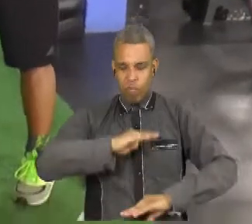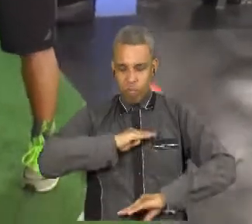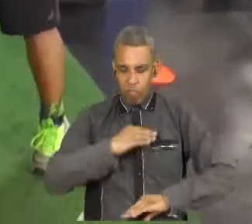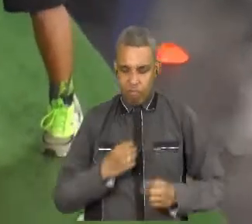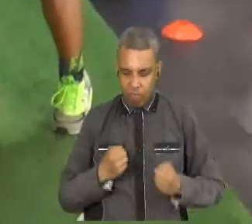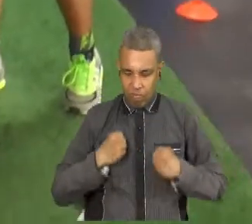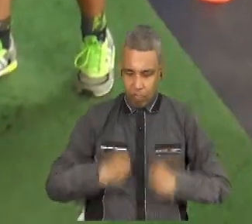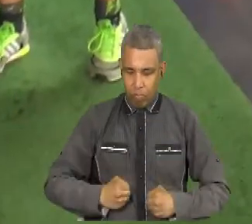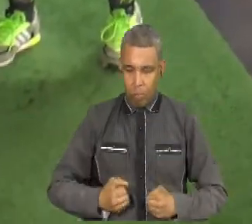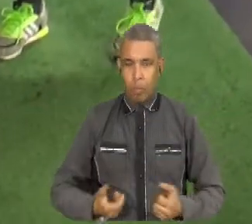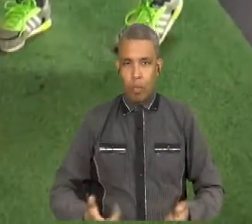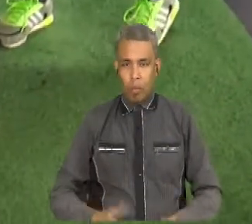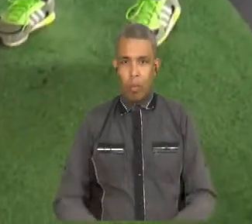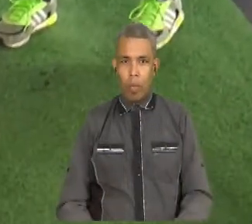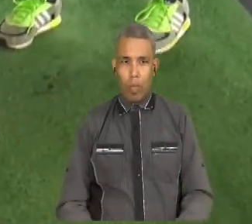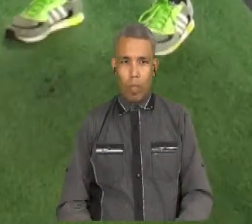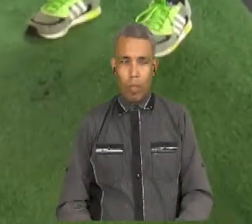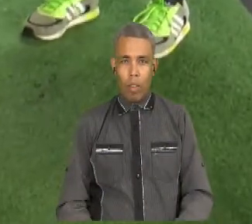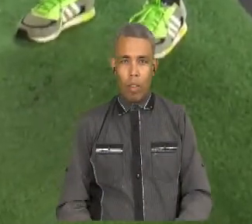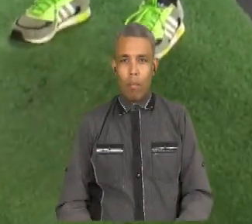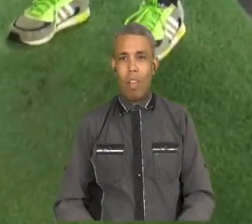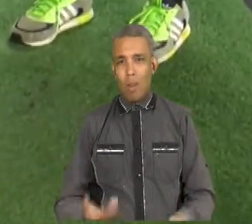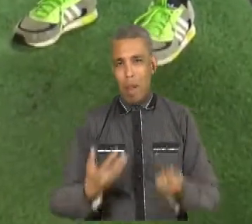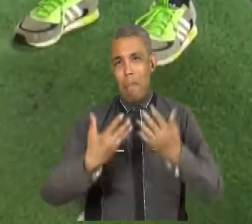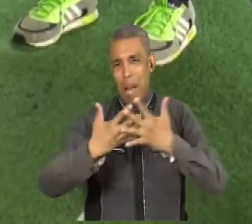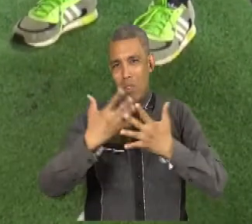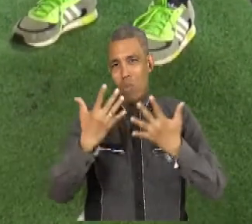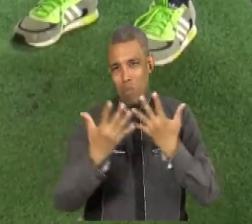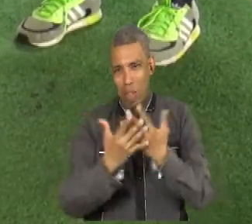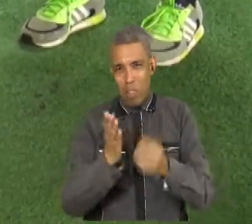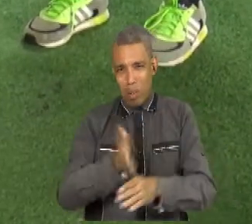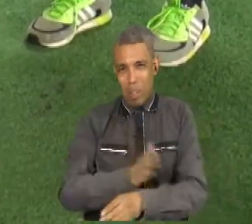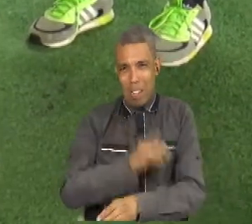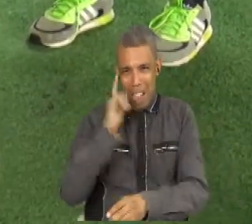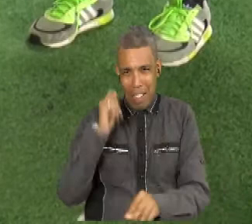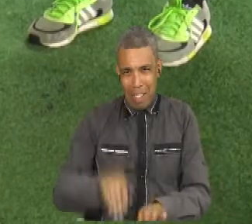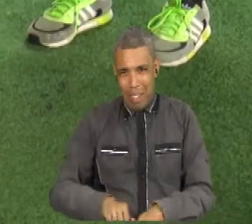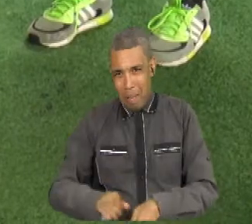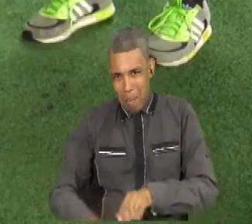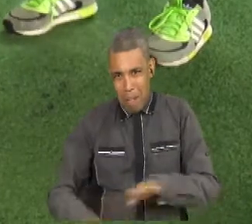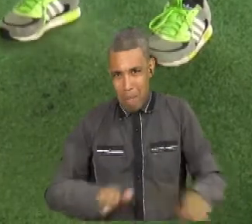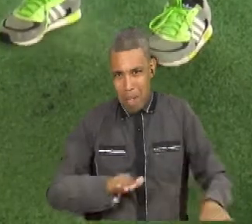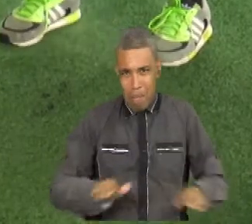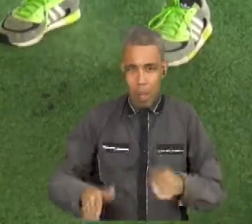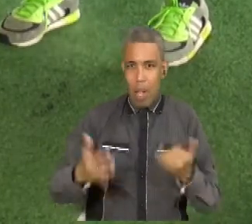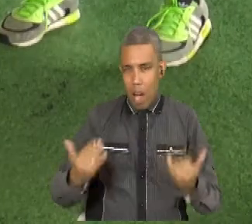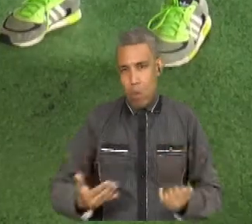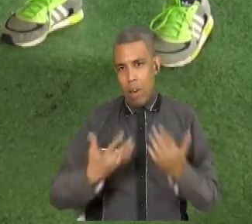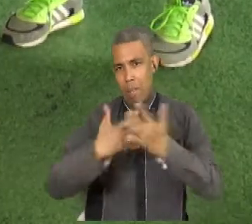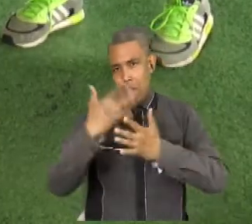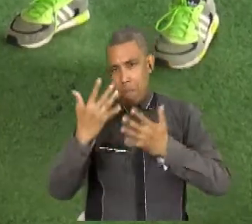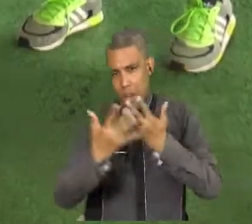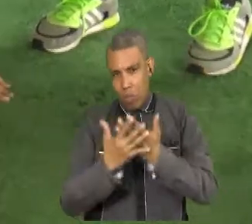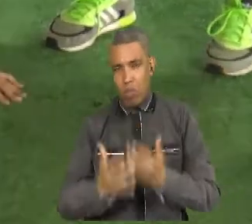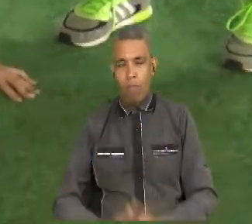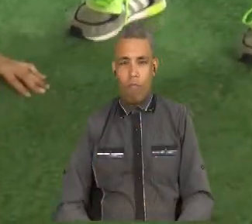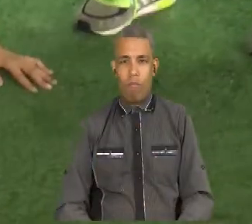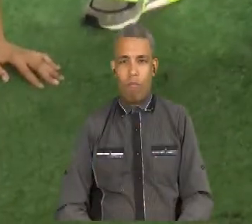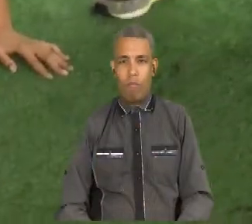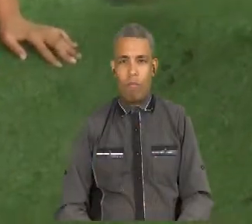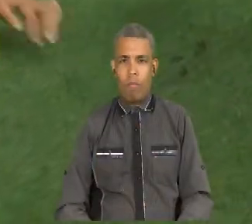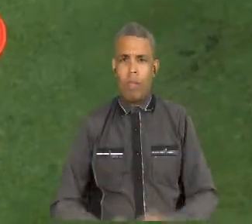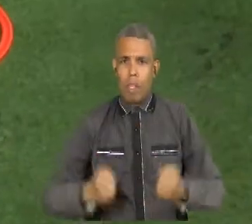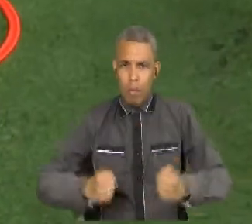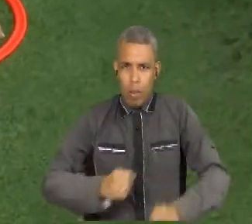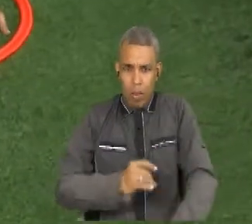Igual, hacemos lo mismo como finalizamos, pero ahora con las manos, un trabajo de pliometría de tren superior que les va a ayudar mucho a fortalecer los hombros y la